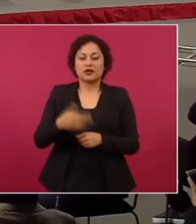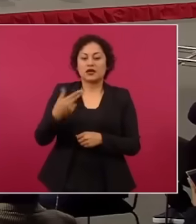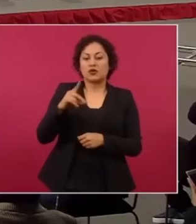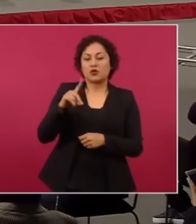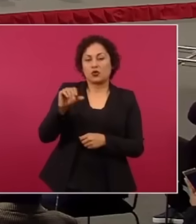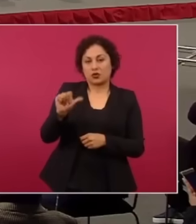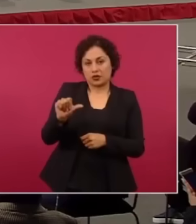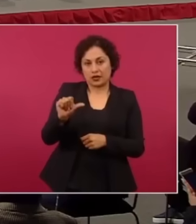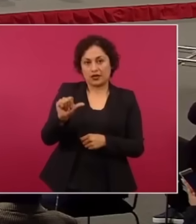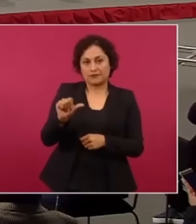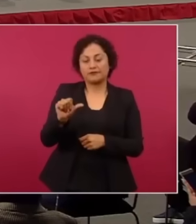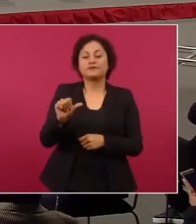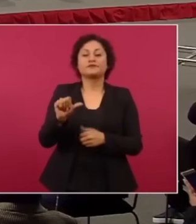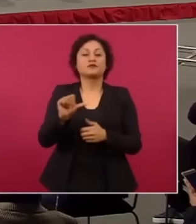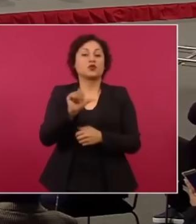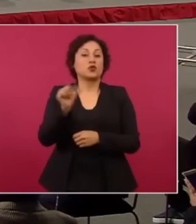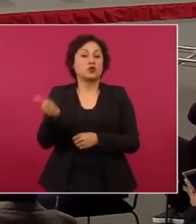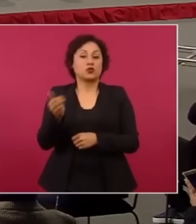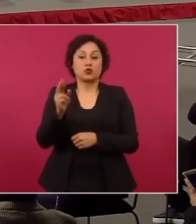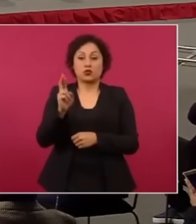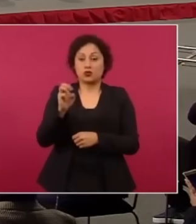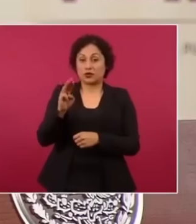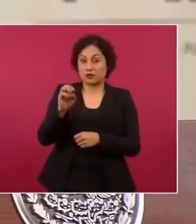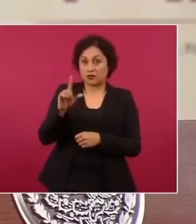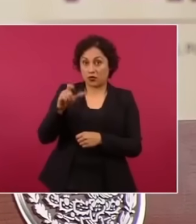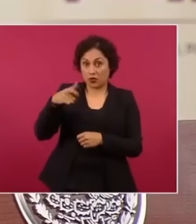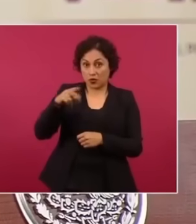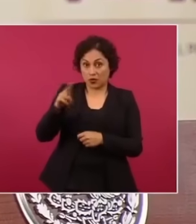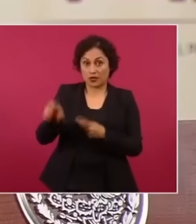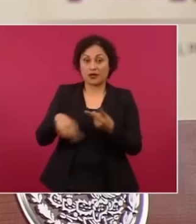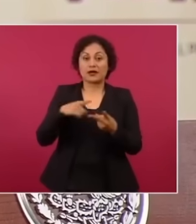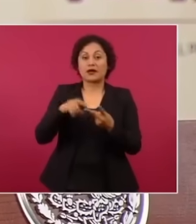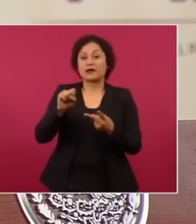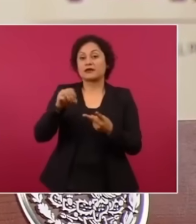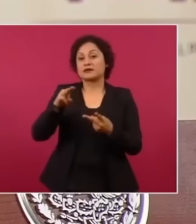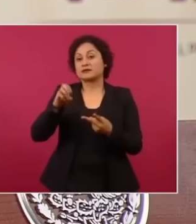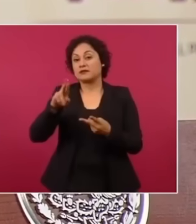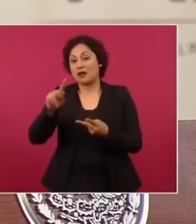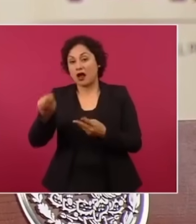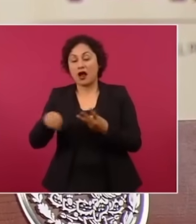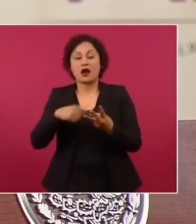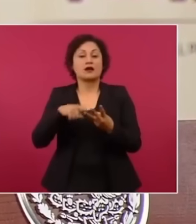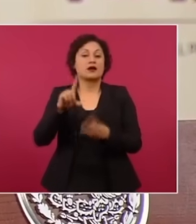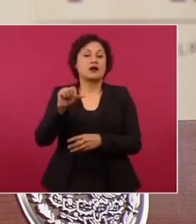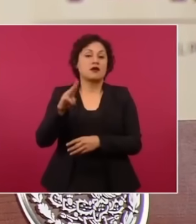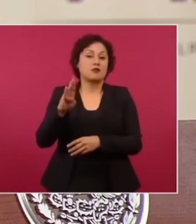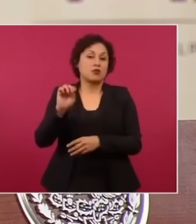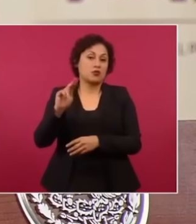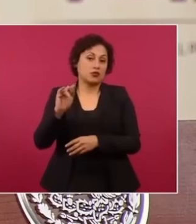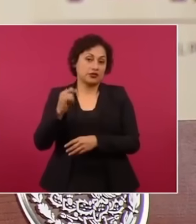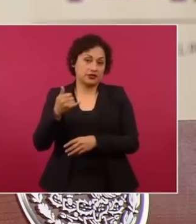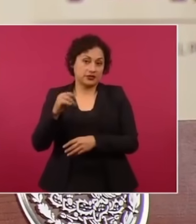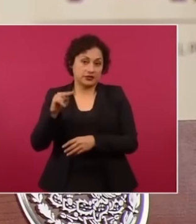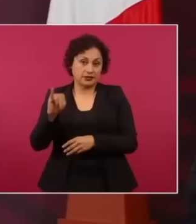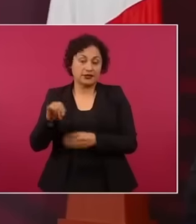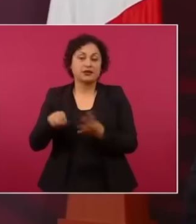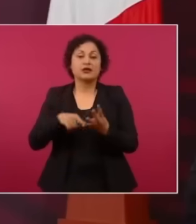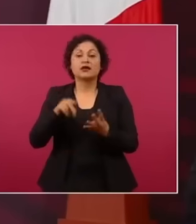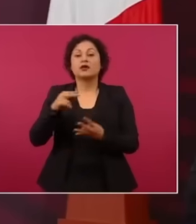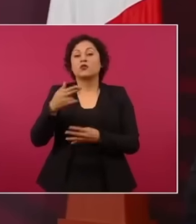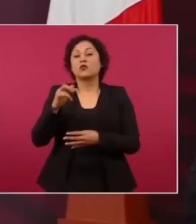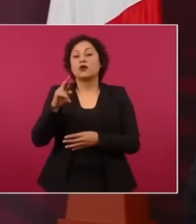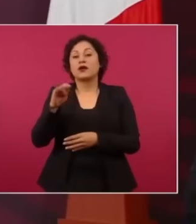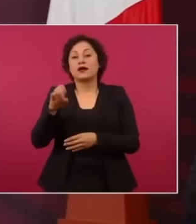un remolque, un Smart, otro Lamborghini, Huracán, un